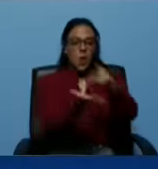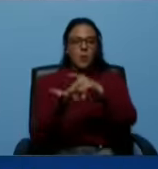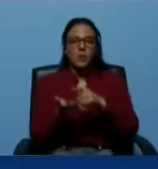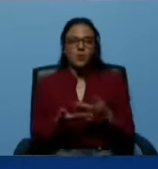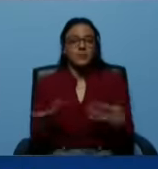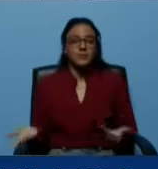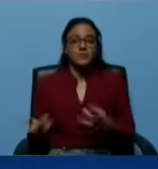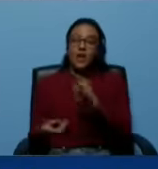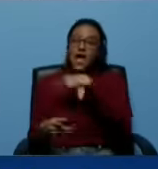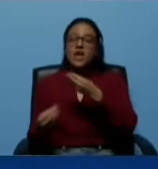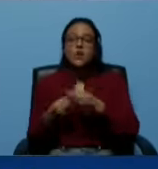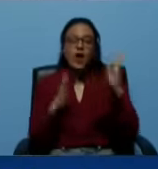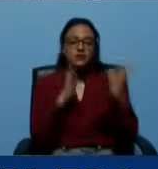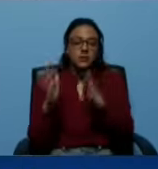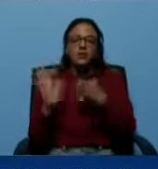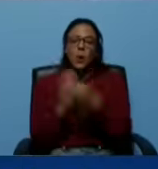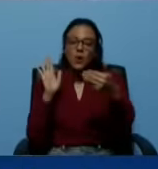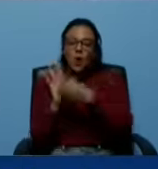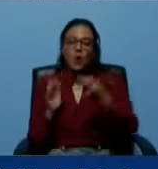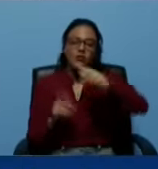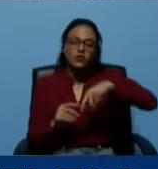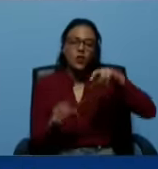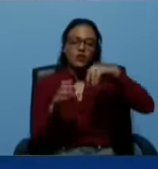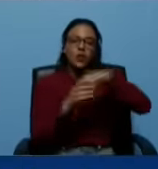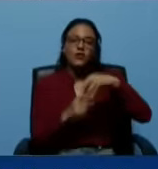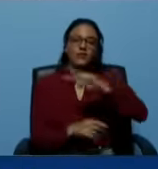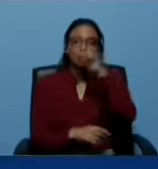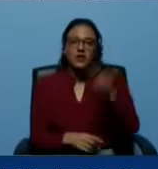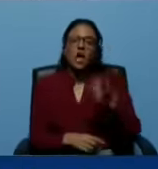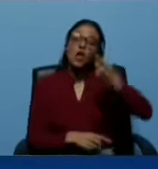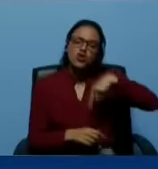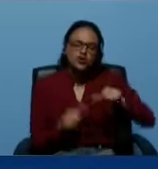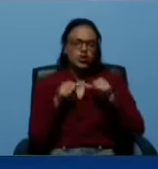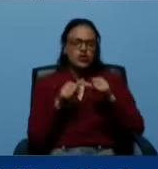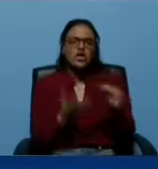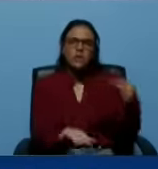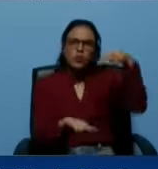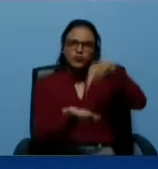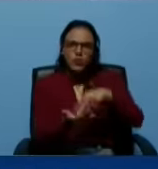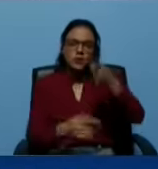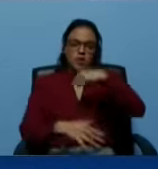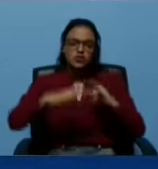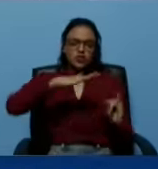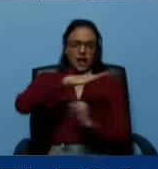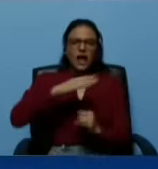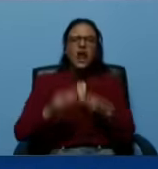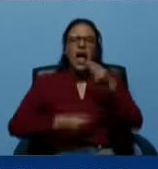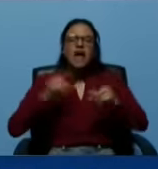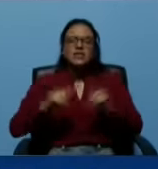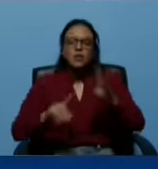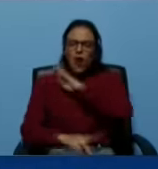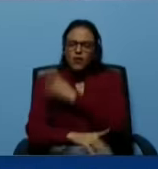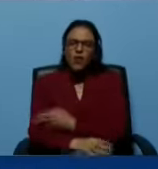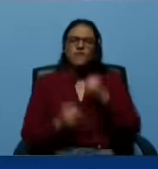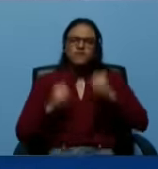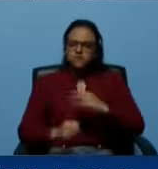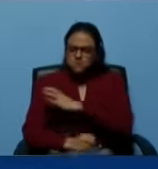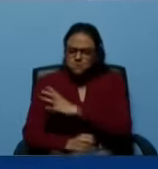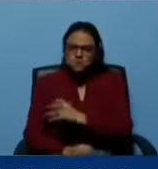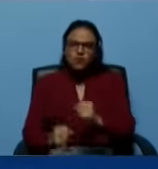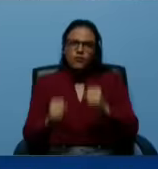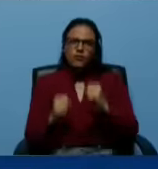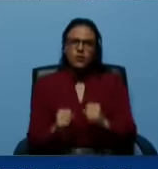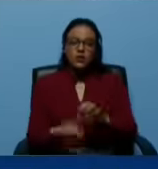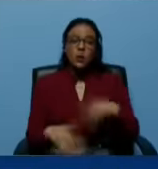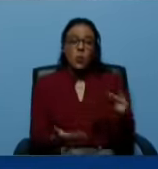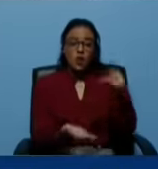Es el ataque contra nuestro país. Este país se ha mantenido de pie y seguirá de pie. Las instituciones de aquí salen fortalecidas. Al